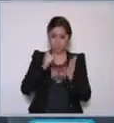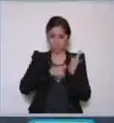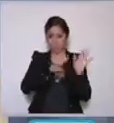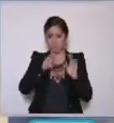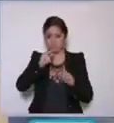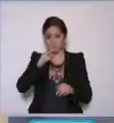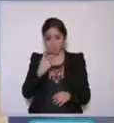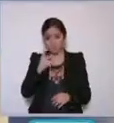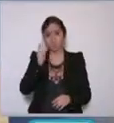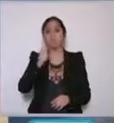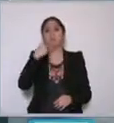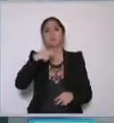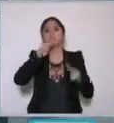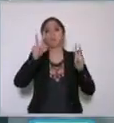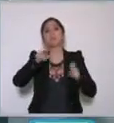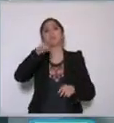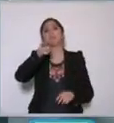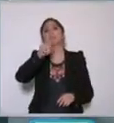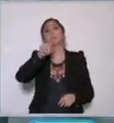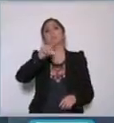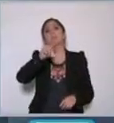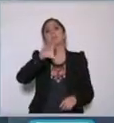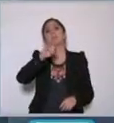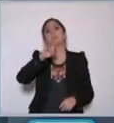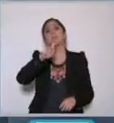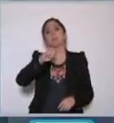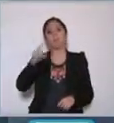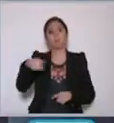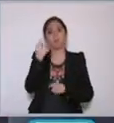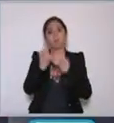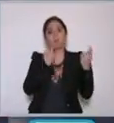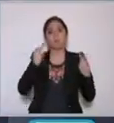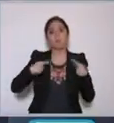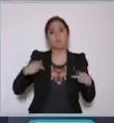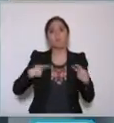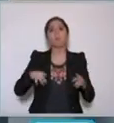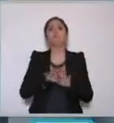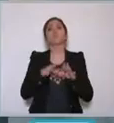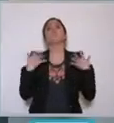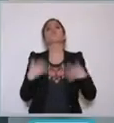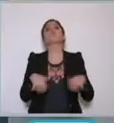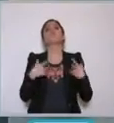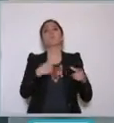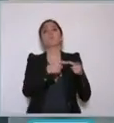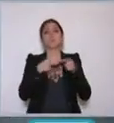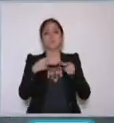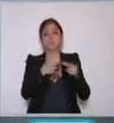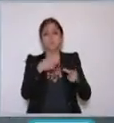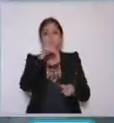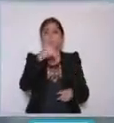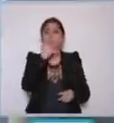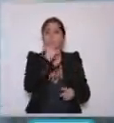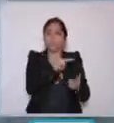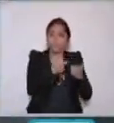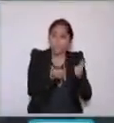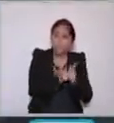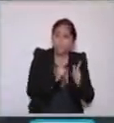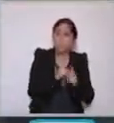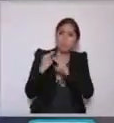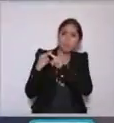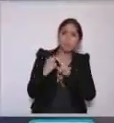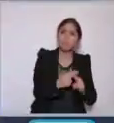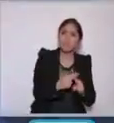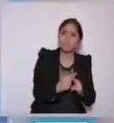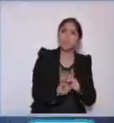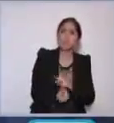un EP que se llama Metal Caído, del cual, bueno, para muchas gentes como icónico y marca un... ¿Cuántos años dura esta gran- agrupación, Héctor?